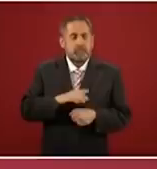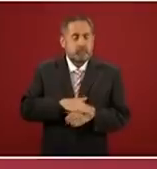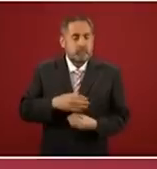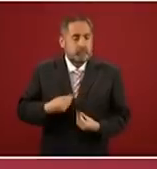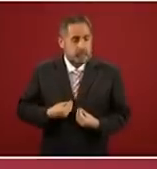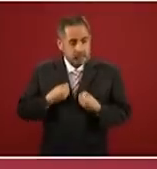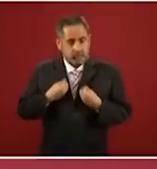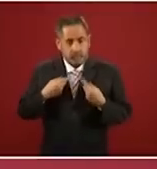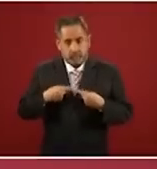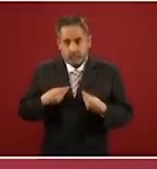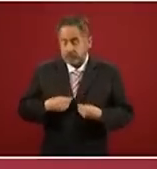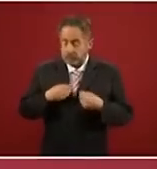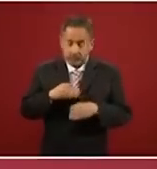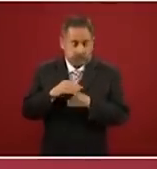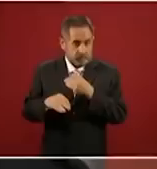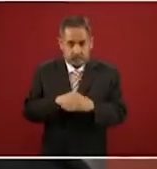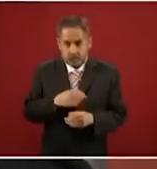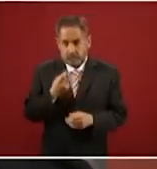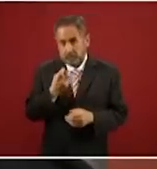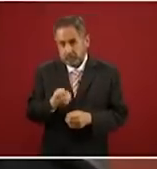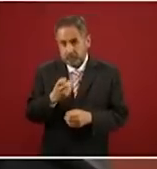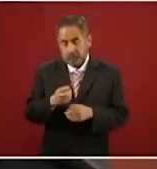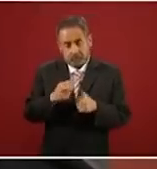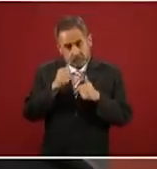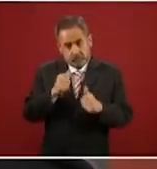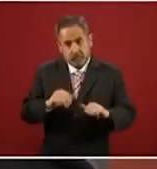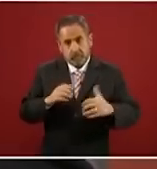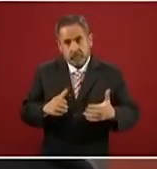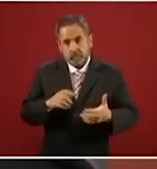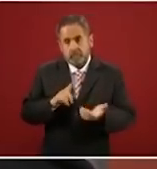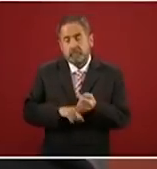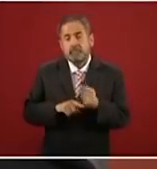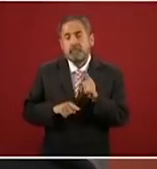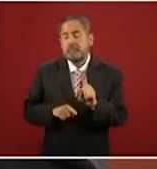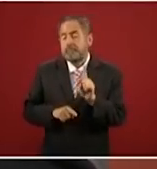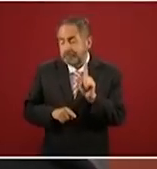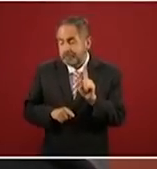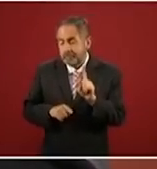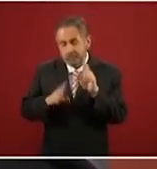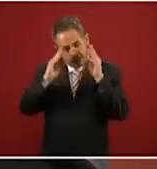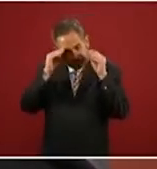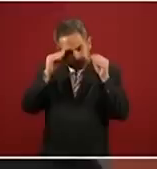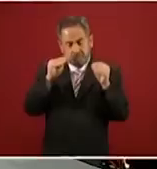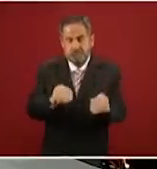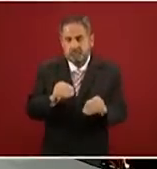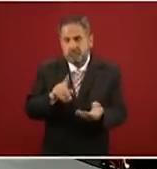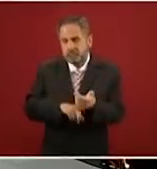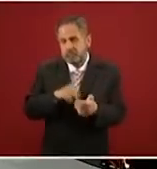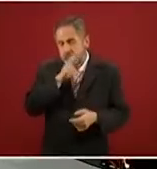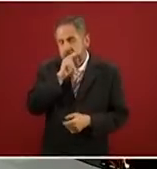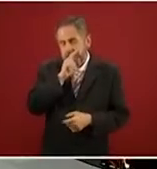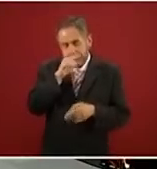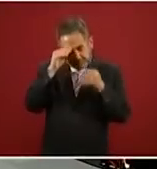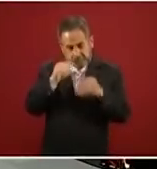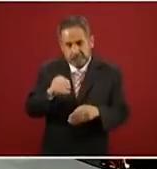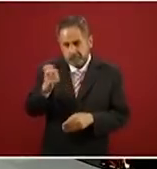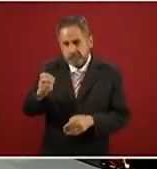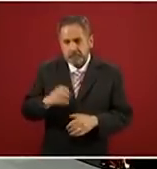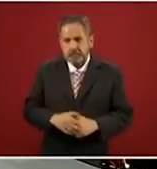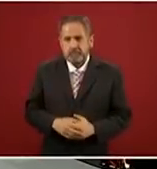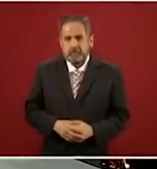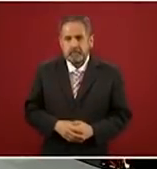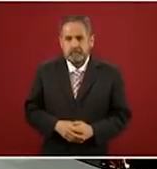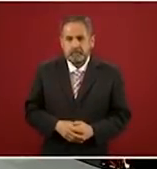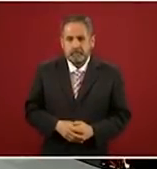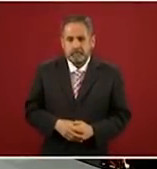las personas todo esto es lo que más nos preocupa y ocupa es eso estamos